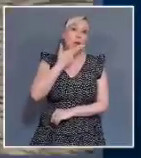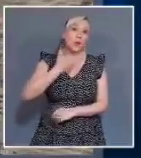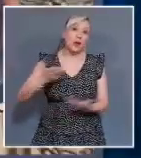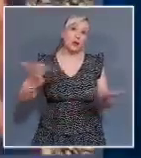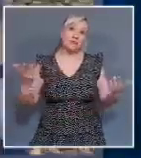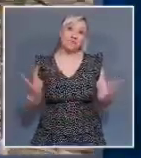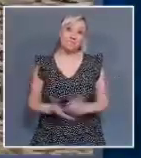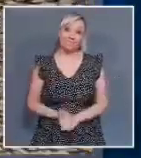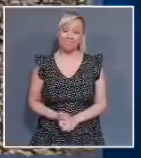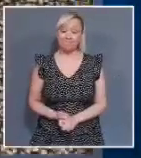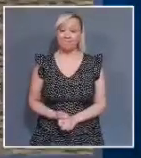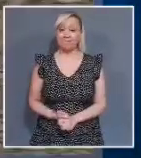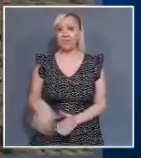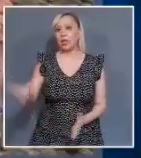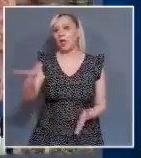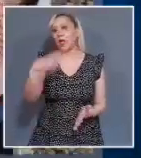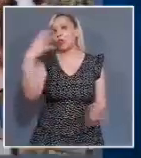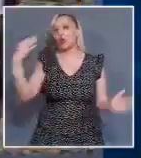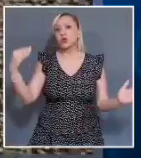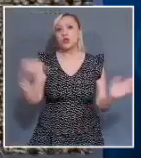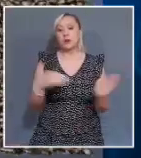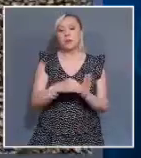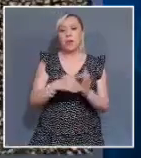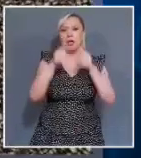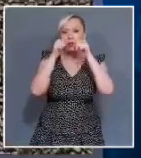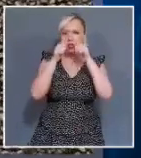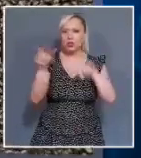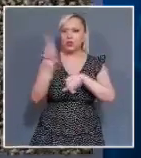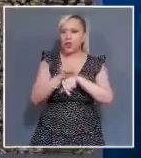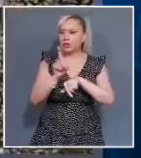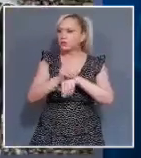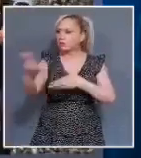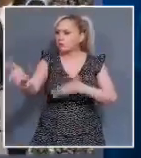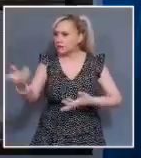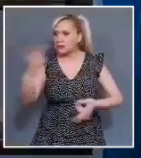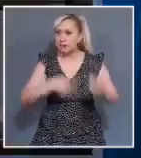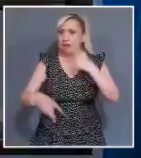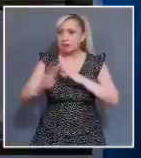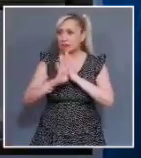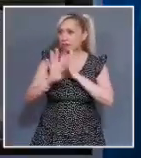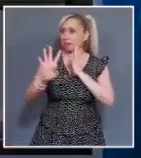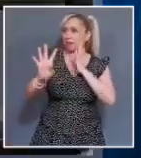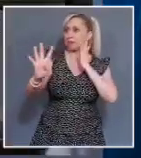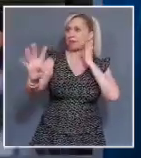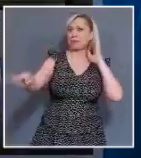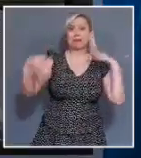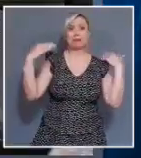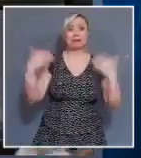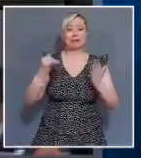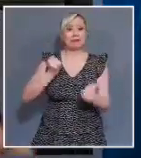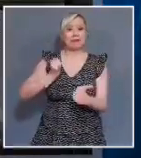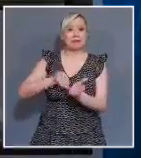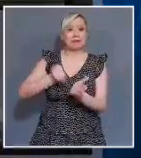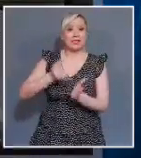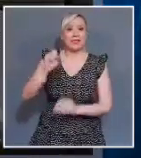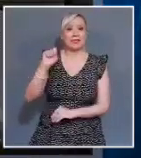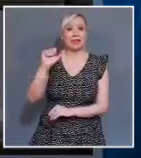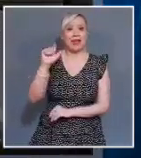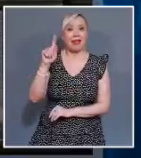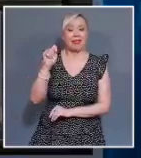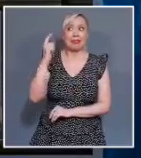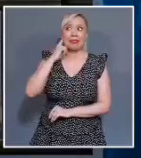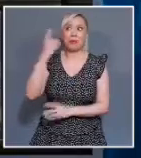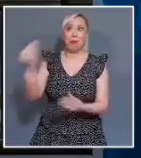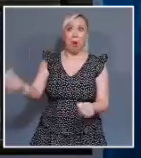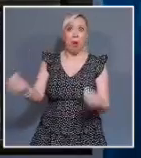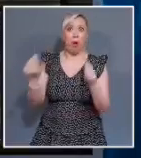14,000 atenciones presenciales diarias a contribuyentes en el primer trimestre del año. El SAT informó que aumentó la atención presencial